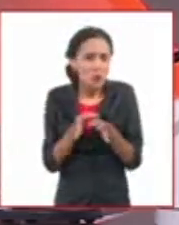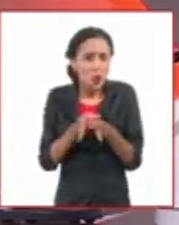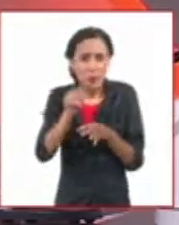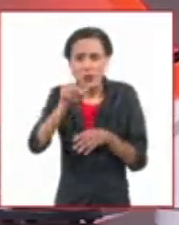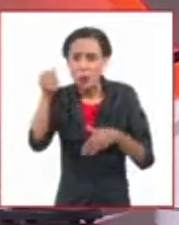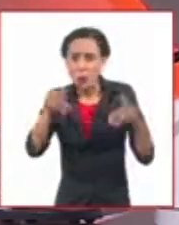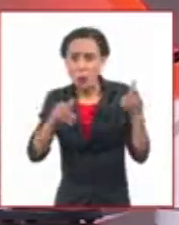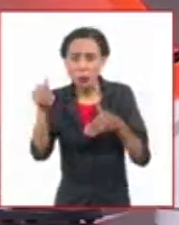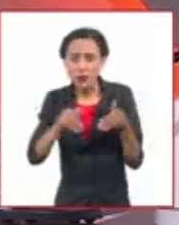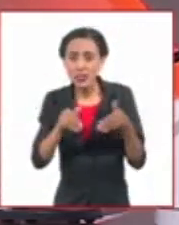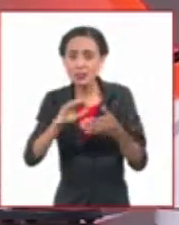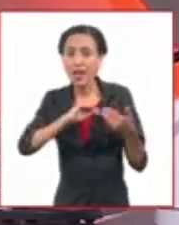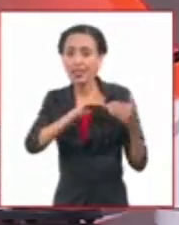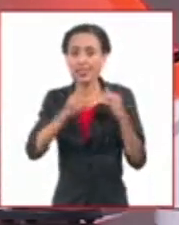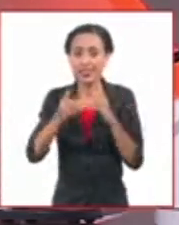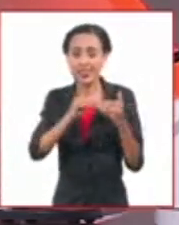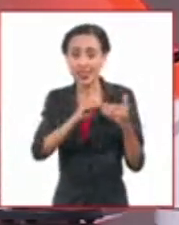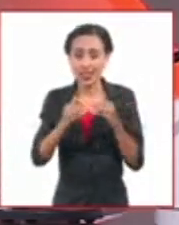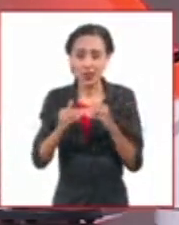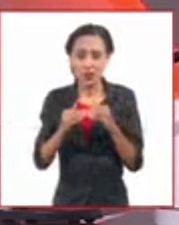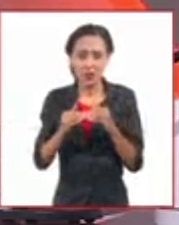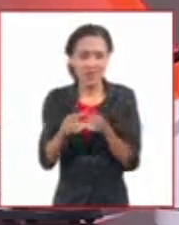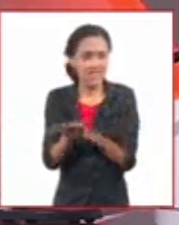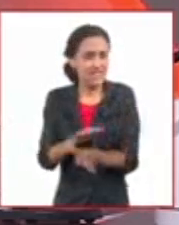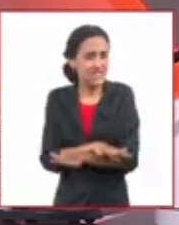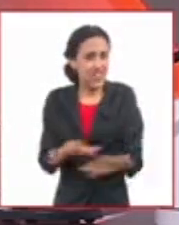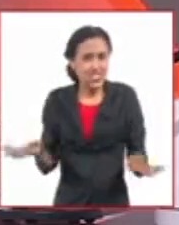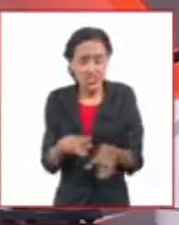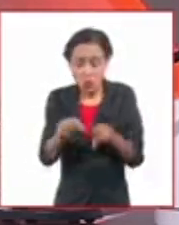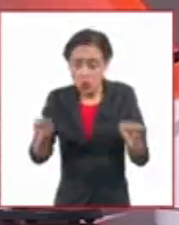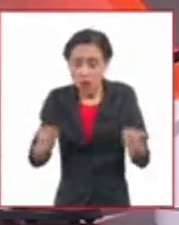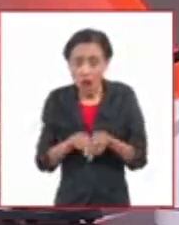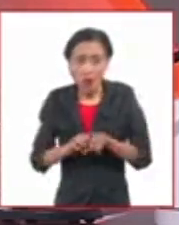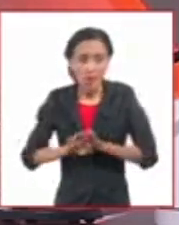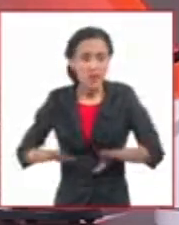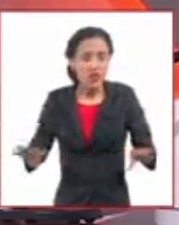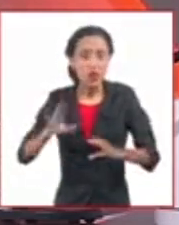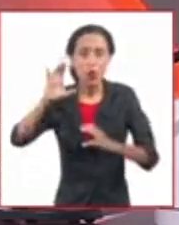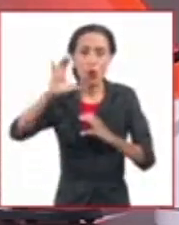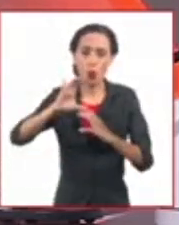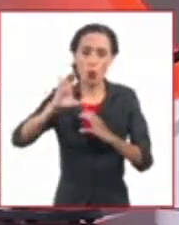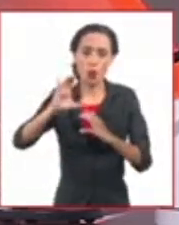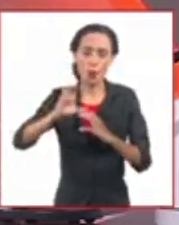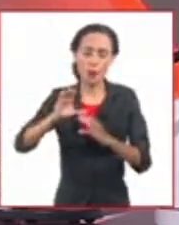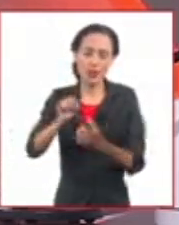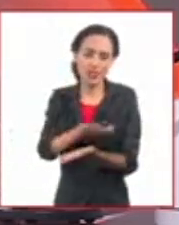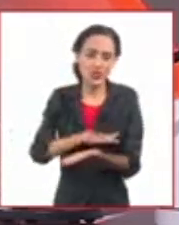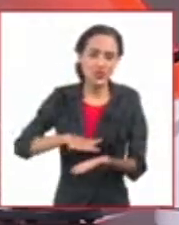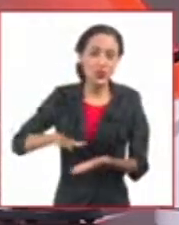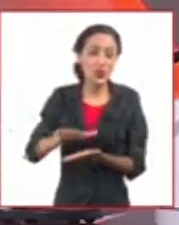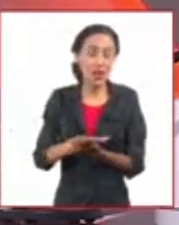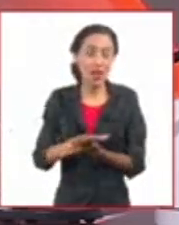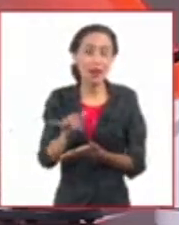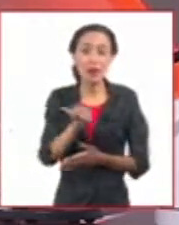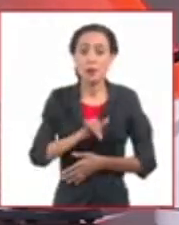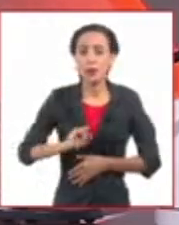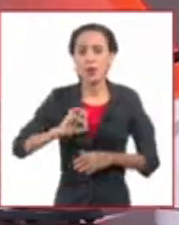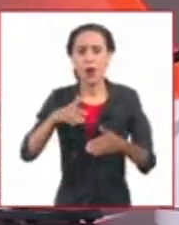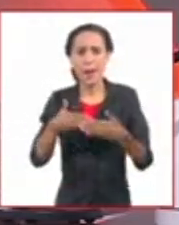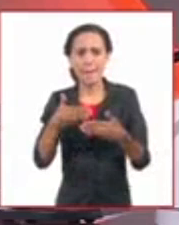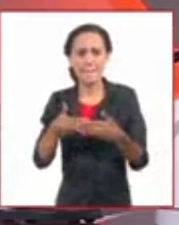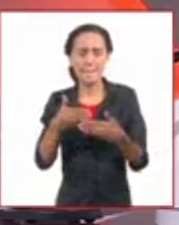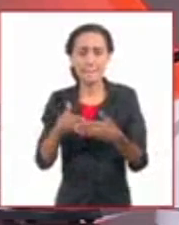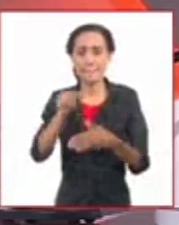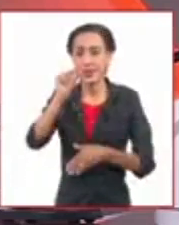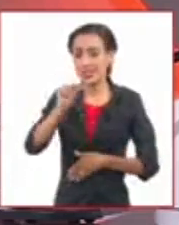los debates y prácticamente vacíos los salones en la cumbre de la sociedad civil en parte en lo de los empresarios que